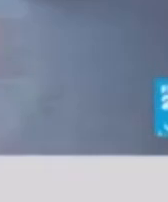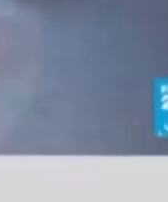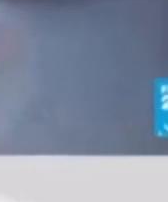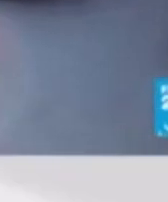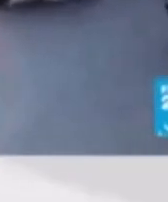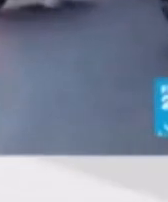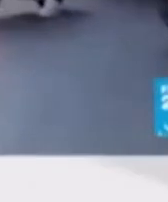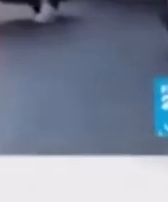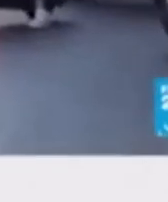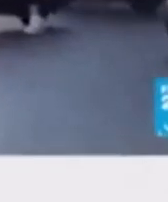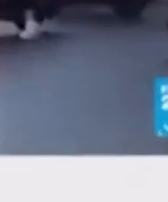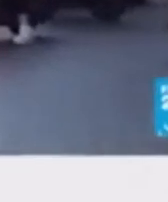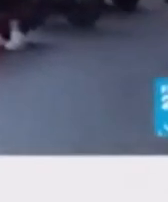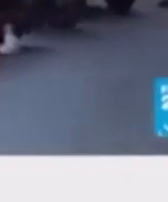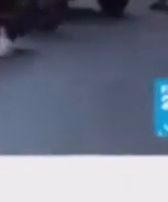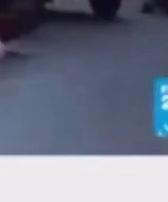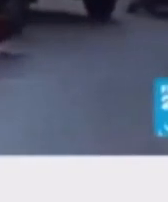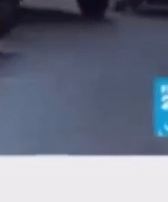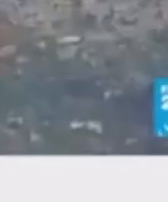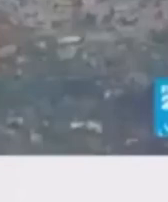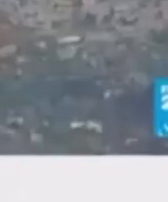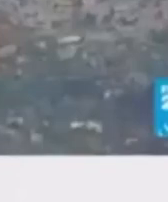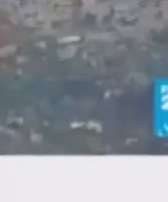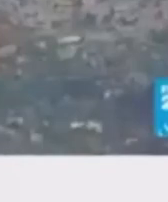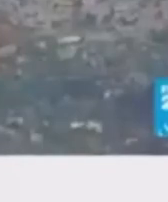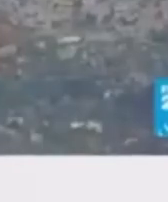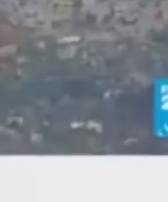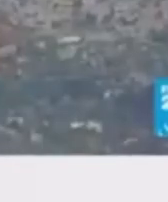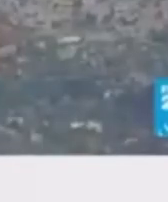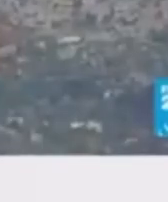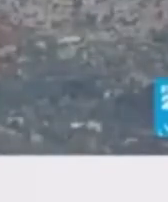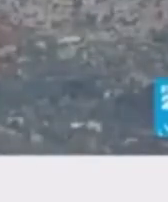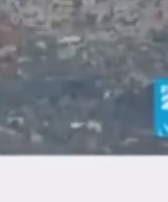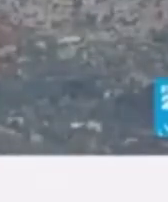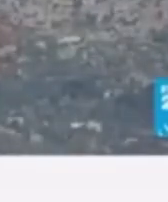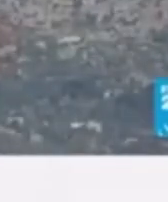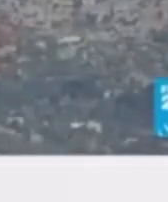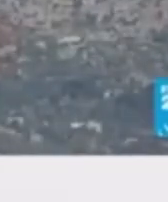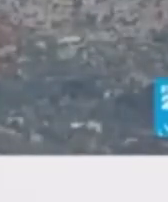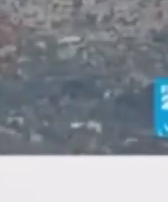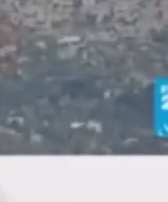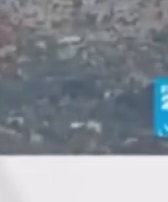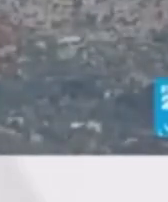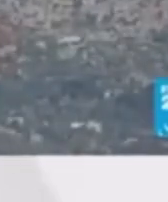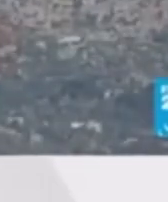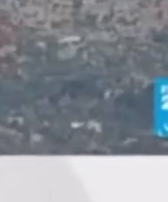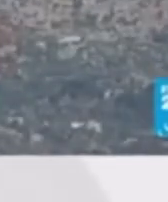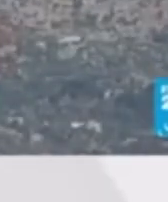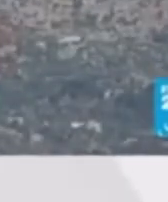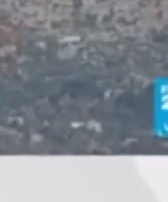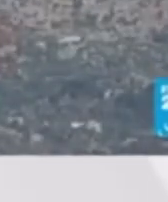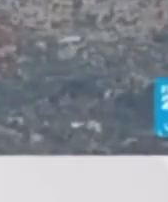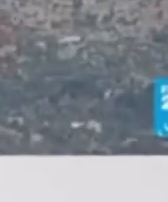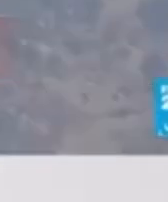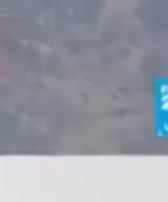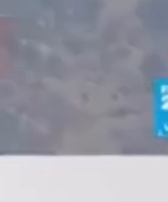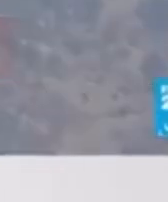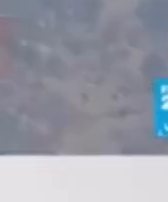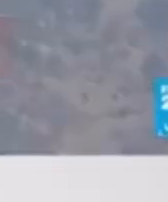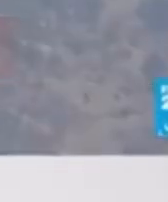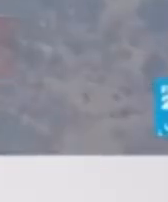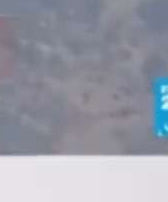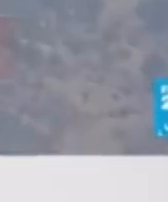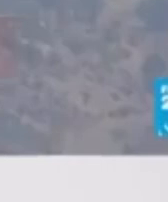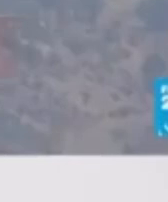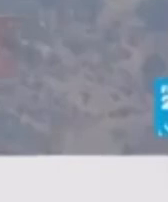los móviles desde hace tiempo porque Israel rastreaba sus localizaciones y las utilizaba para esos ataques